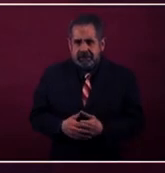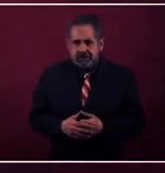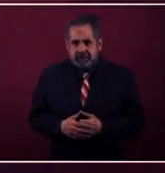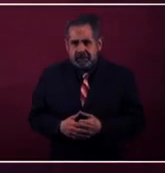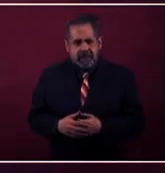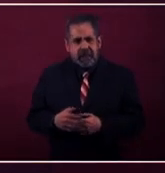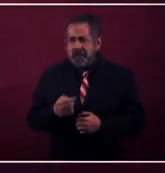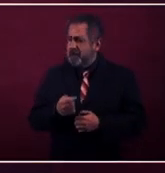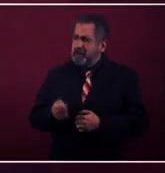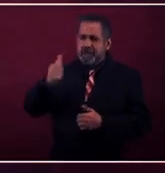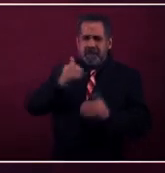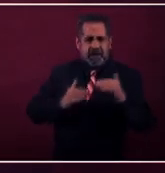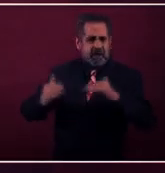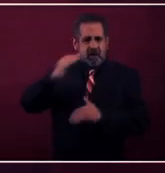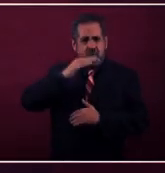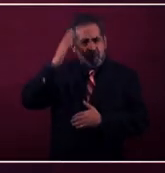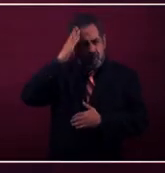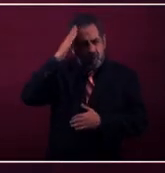está por encima de todo.